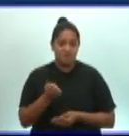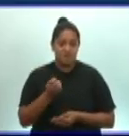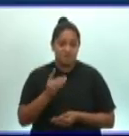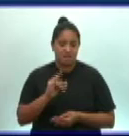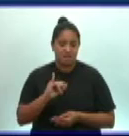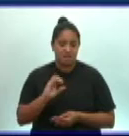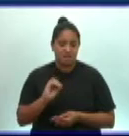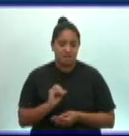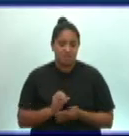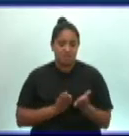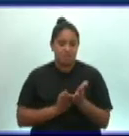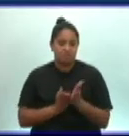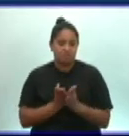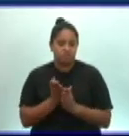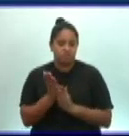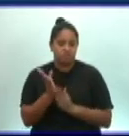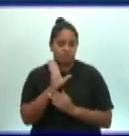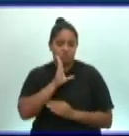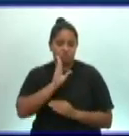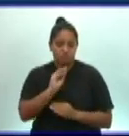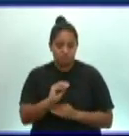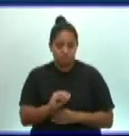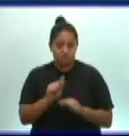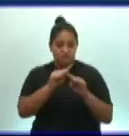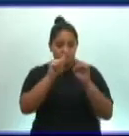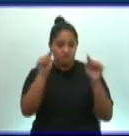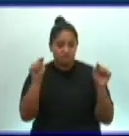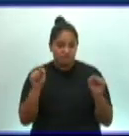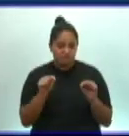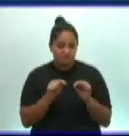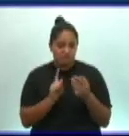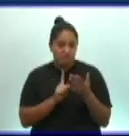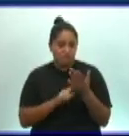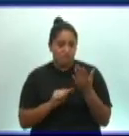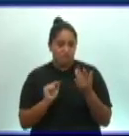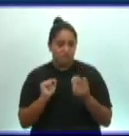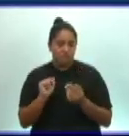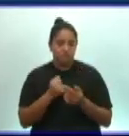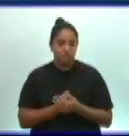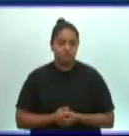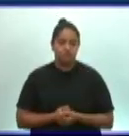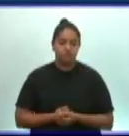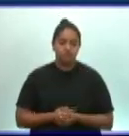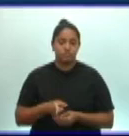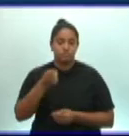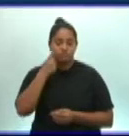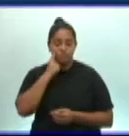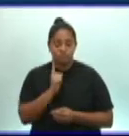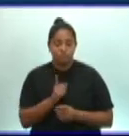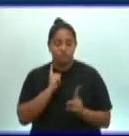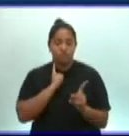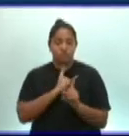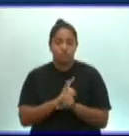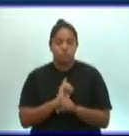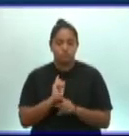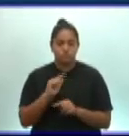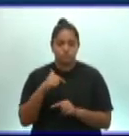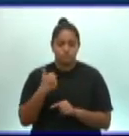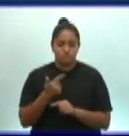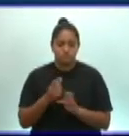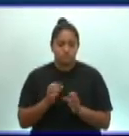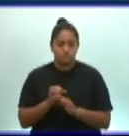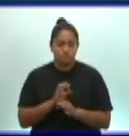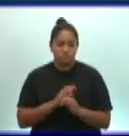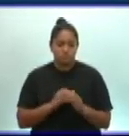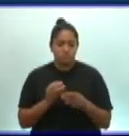la partícula dentro del campo. Como ustedes pudieron conocer o conocen ya de encuentros anteriores, la partícula cuando